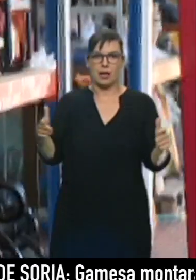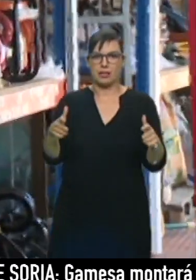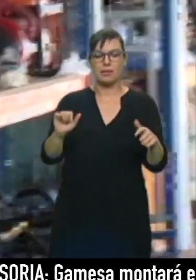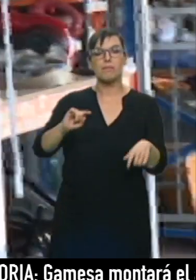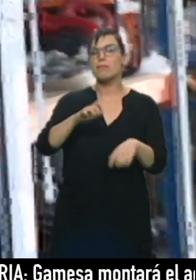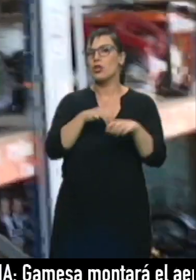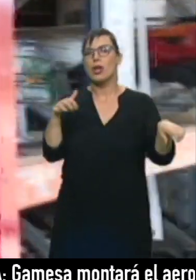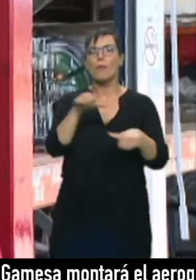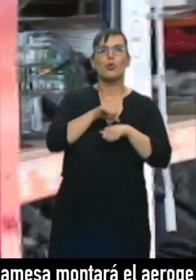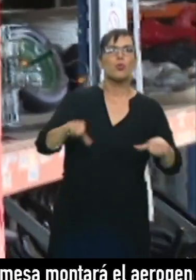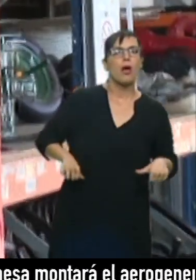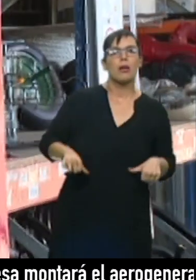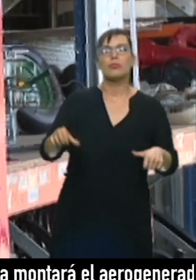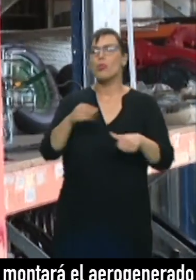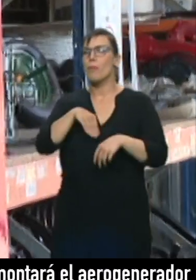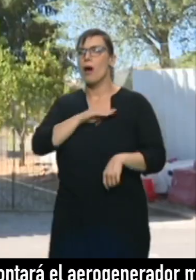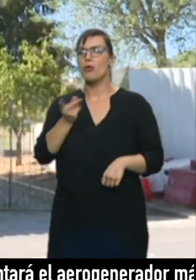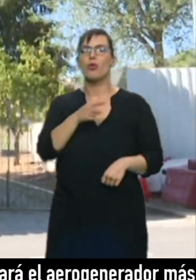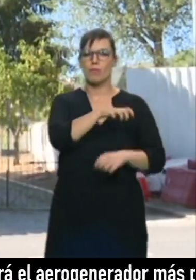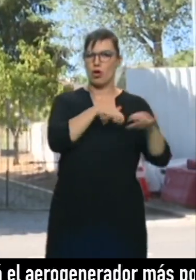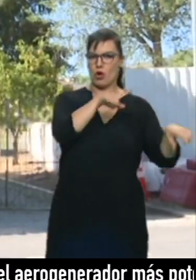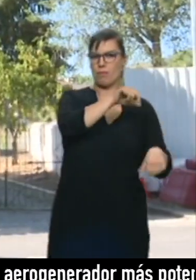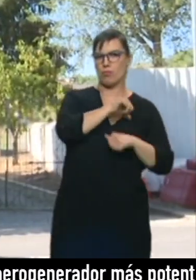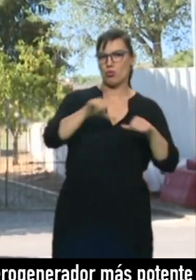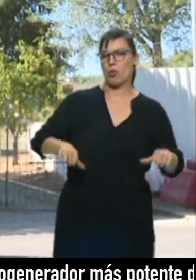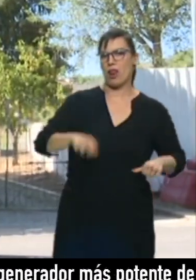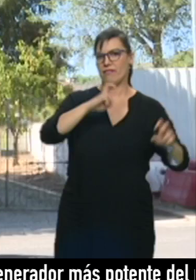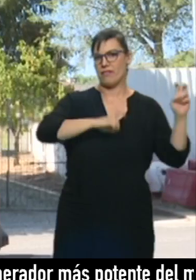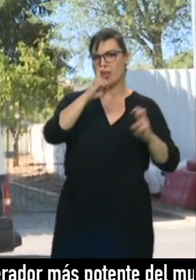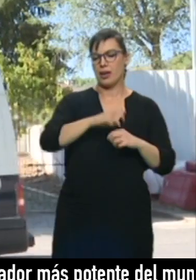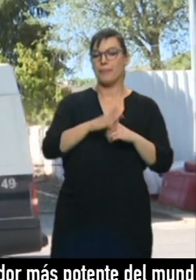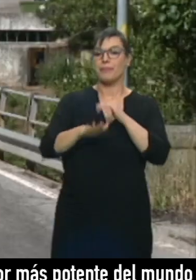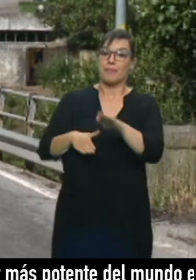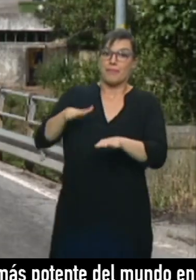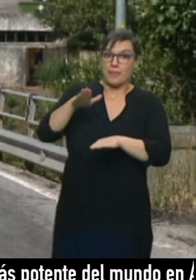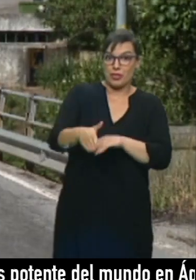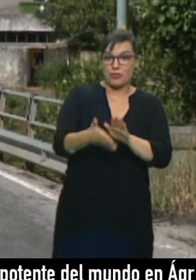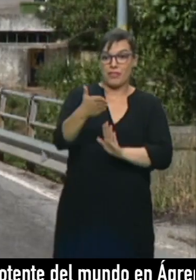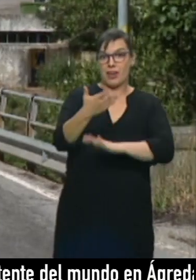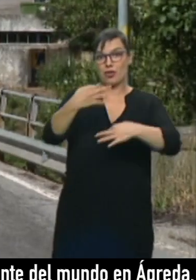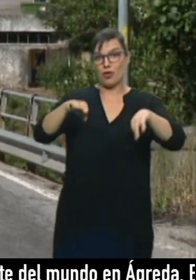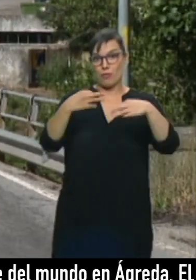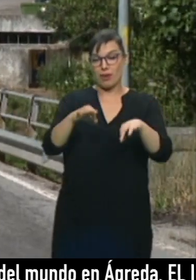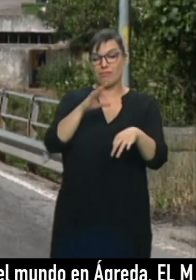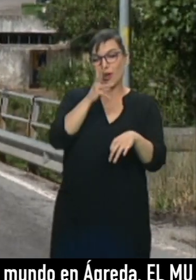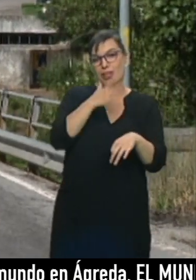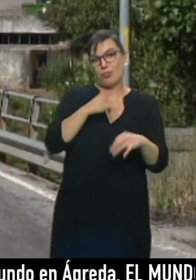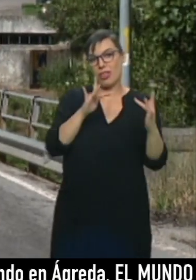¿portugueses o españoles? Un paso más hacia la normalidad. En este caso, se puede hacer hacia Portugal.